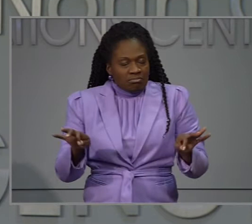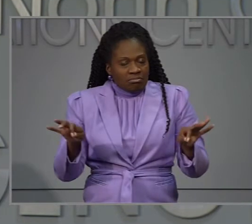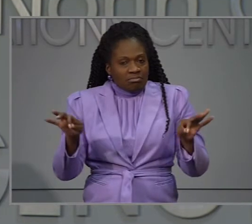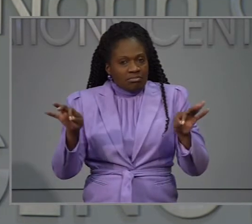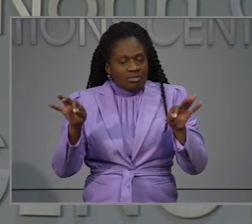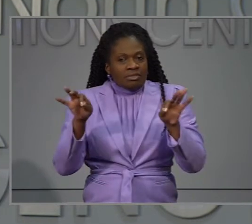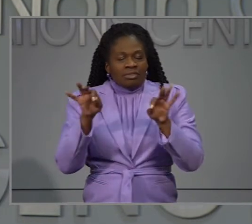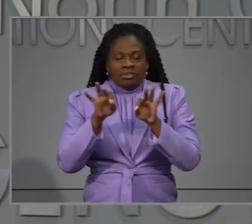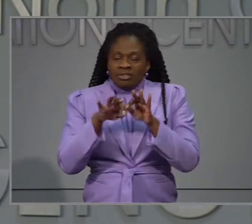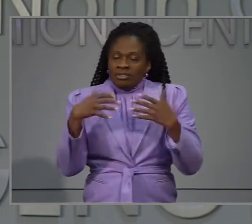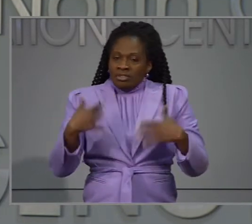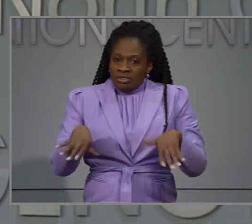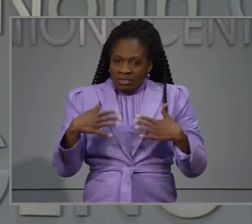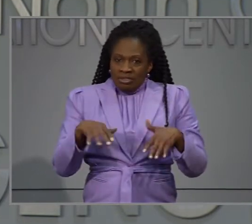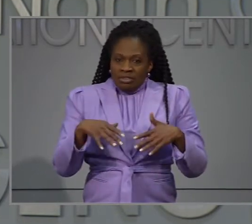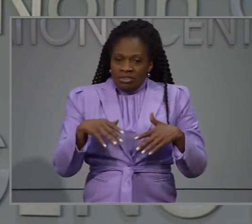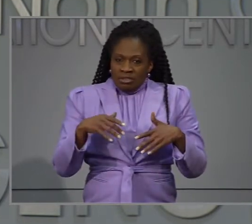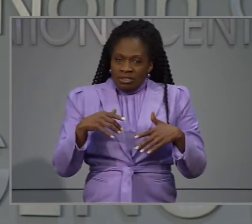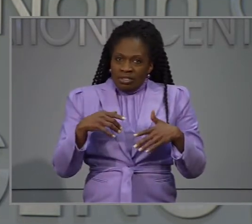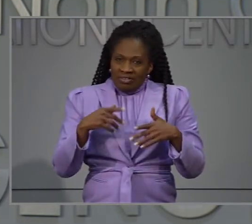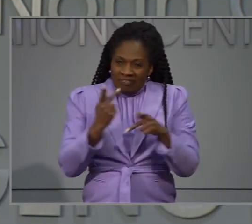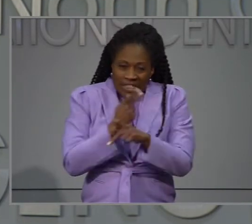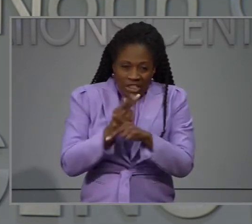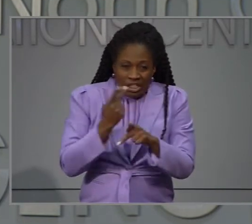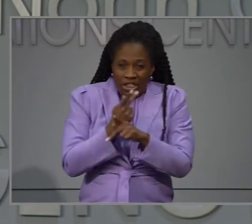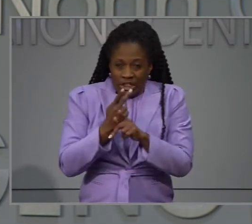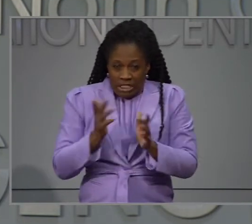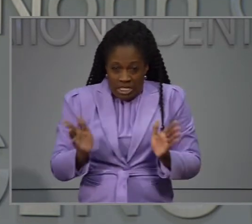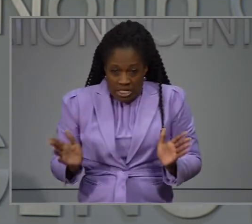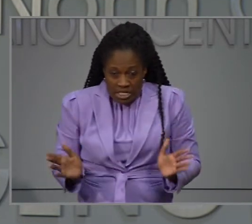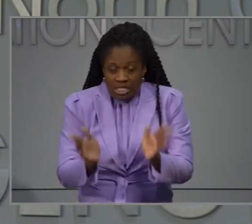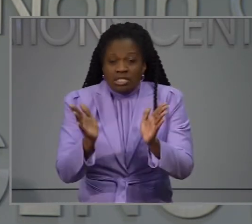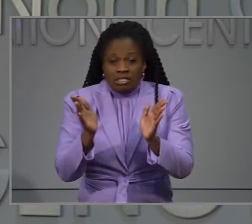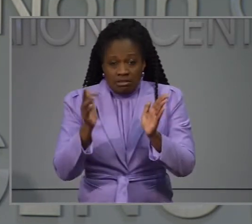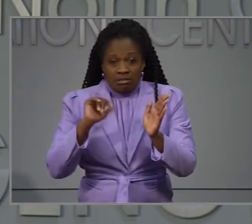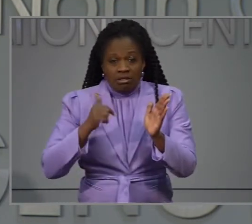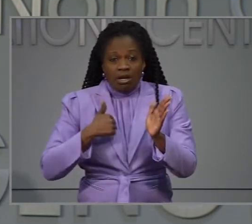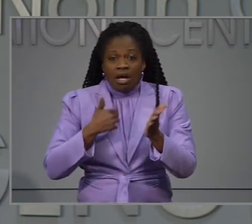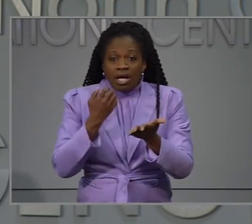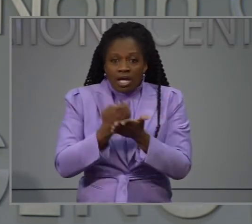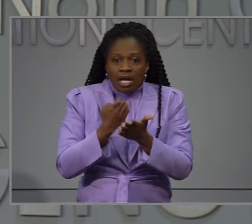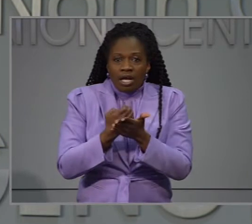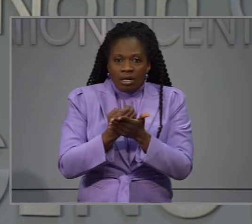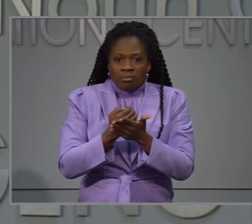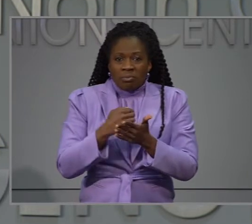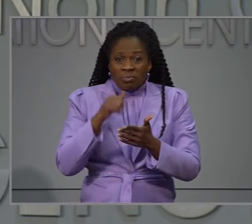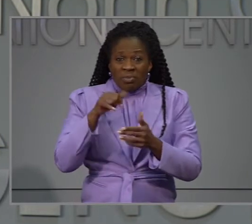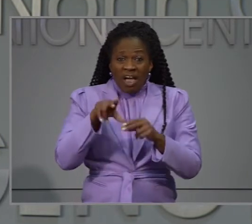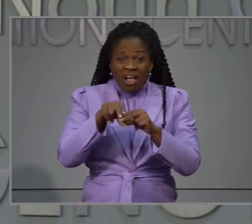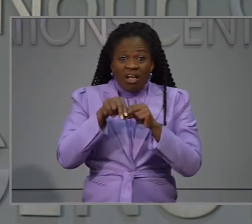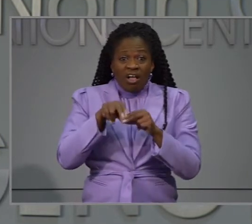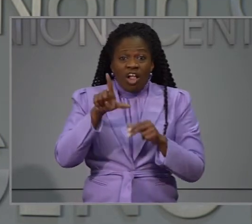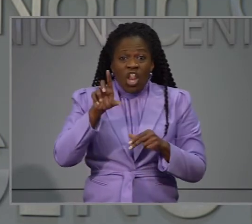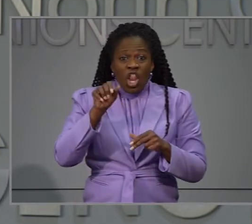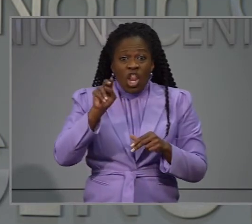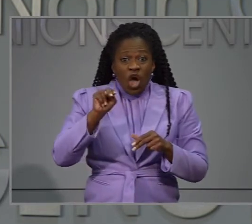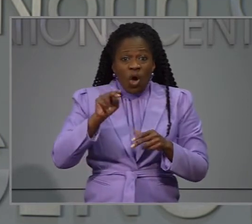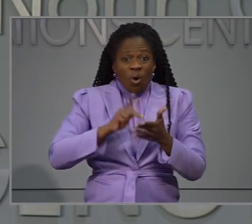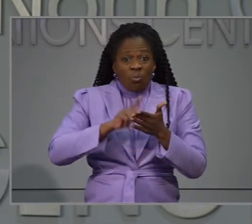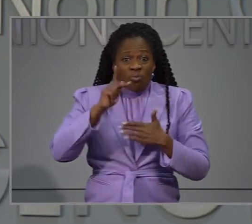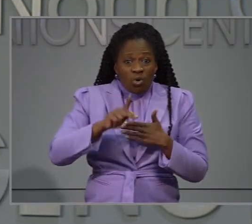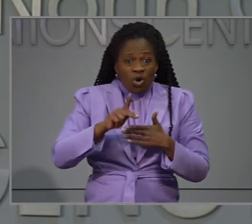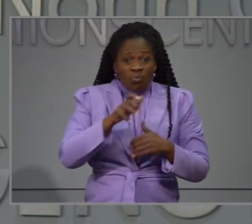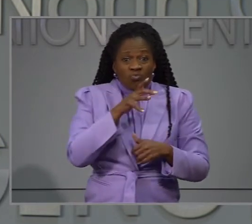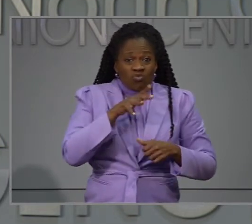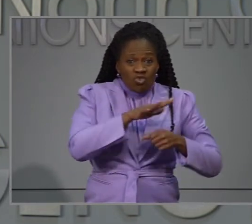a tener un inicio significativo para nuestra economía necesitamos más dinero para el programa